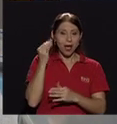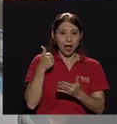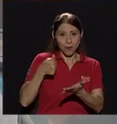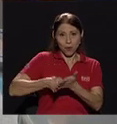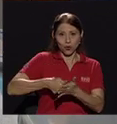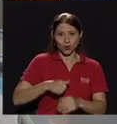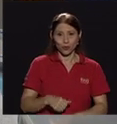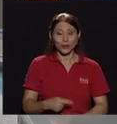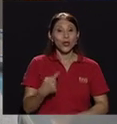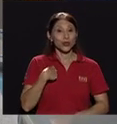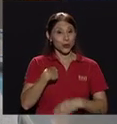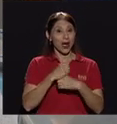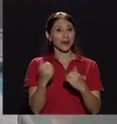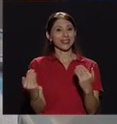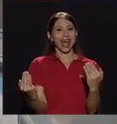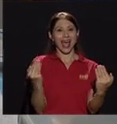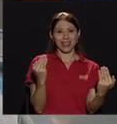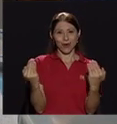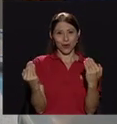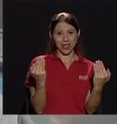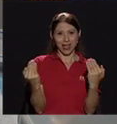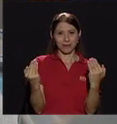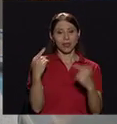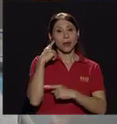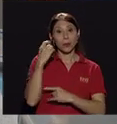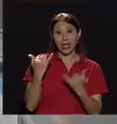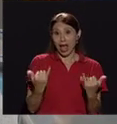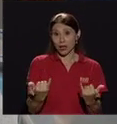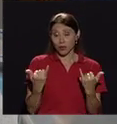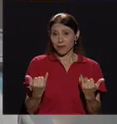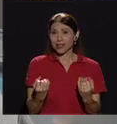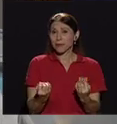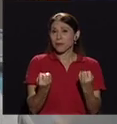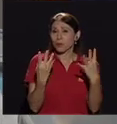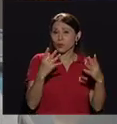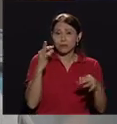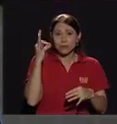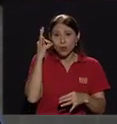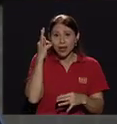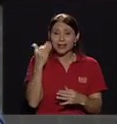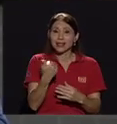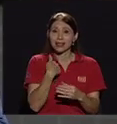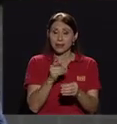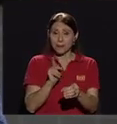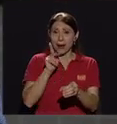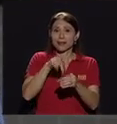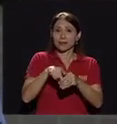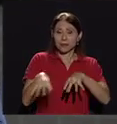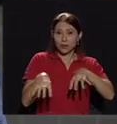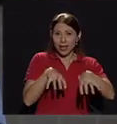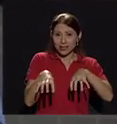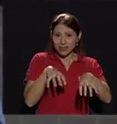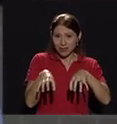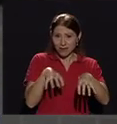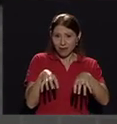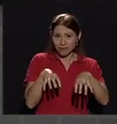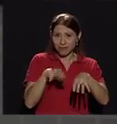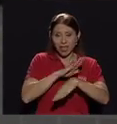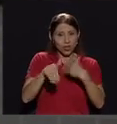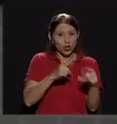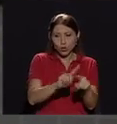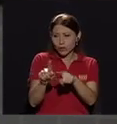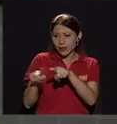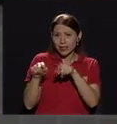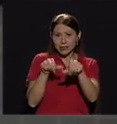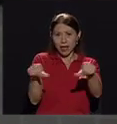voto. Yo hago esta analogía porque el día actualmente muchísimas mujeres que tienen una participación activa dentro